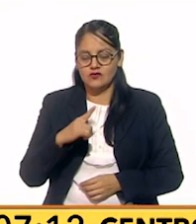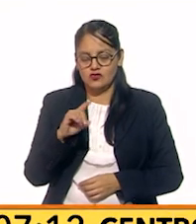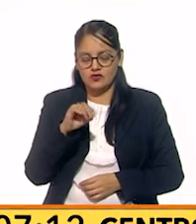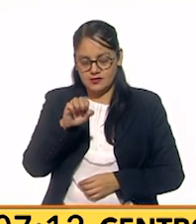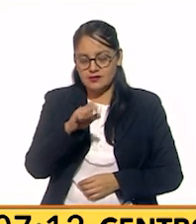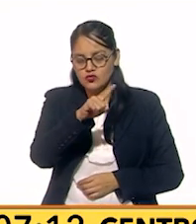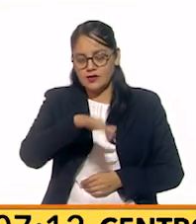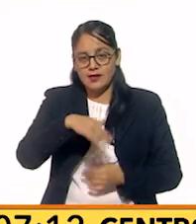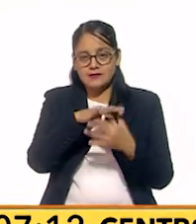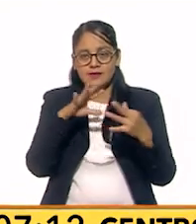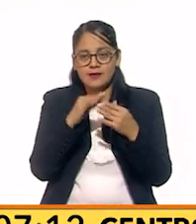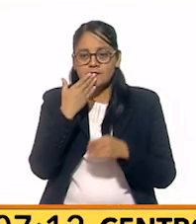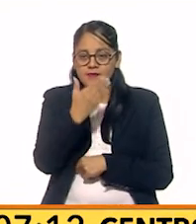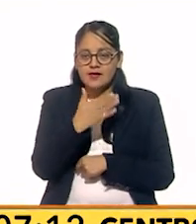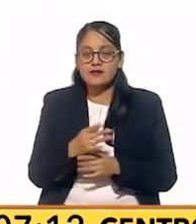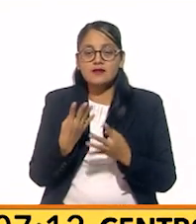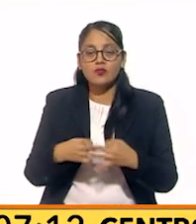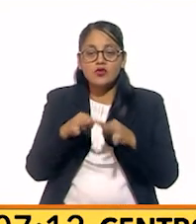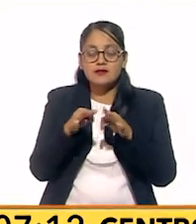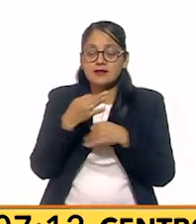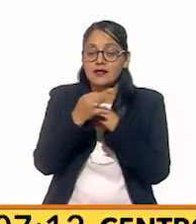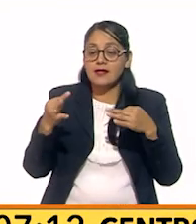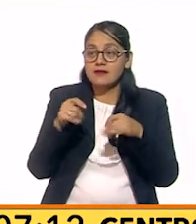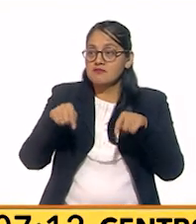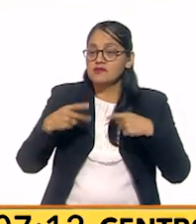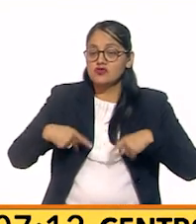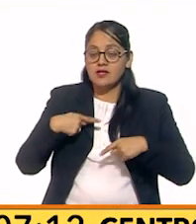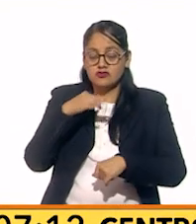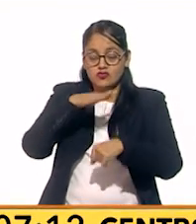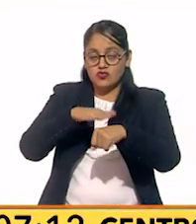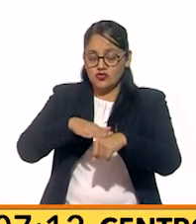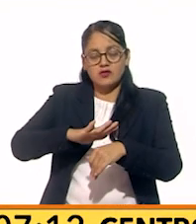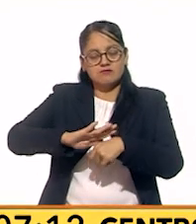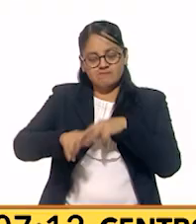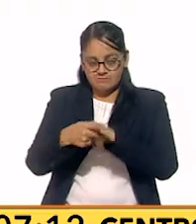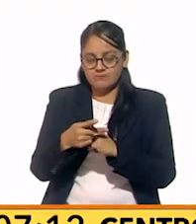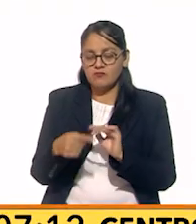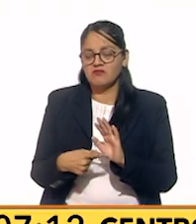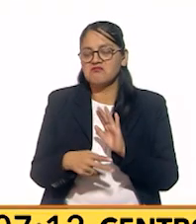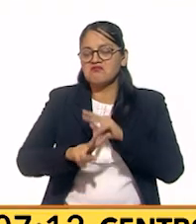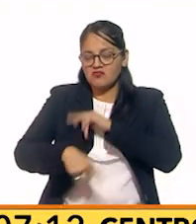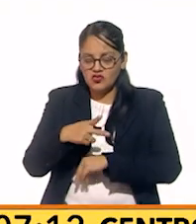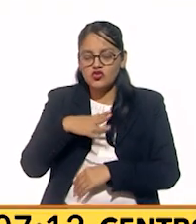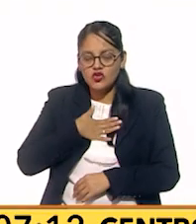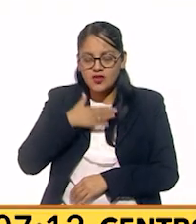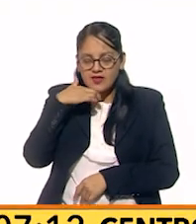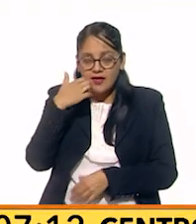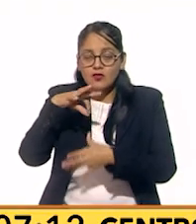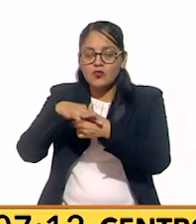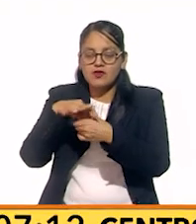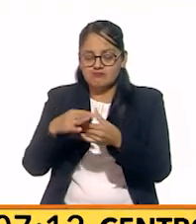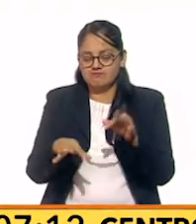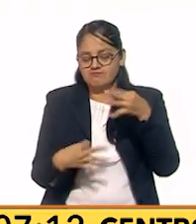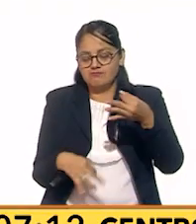lo has definido muy bien. Importante el mensaje de la ciudadanía que salió pues a reflejar su voluntad ahí en las urnas